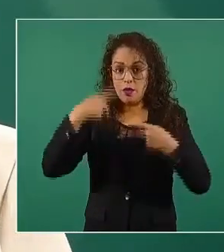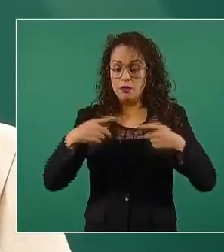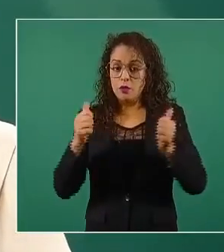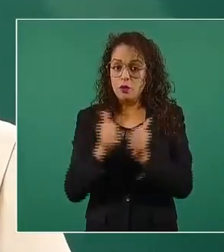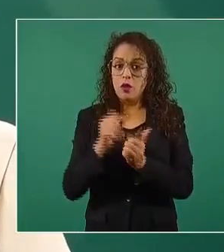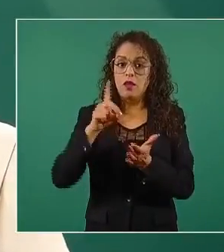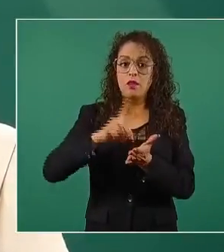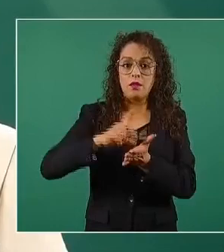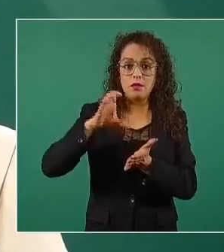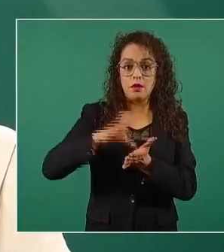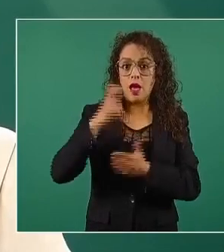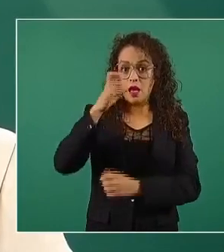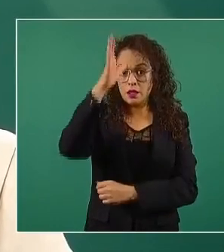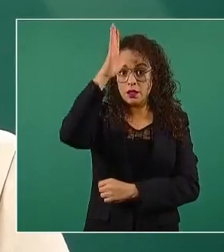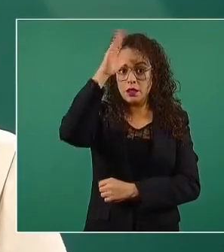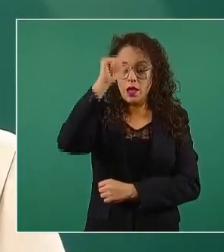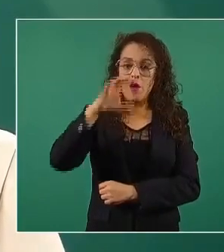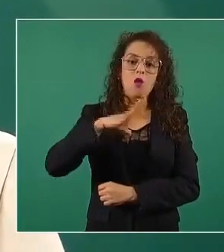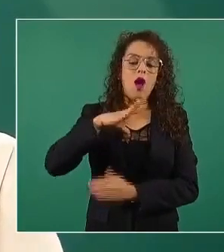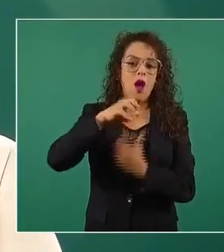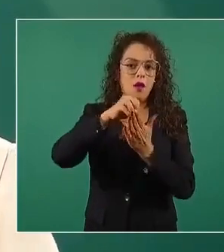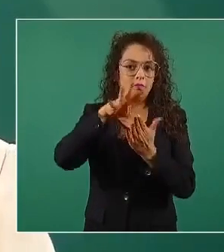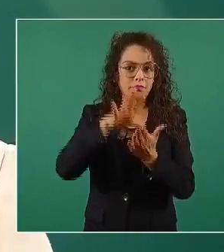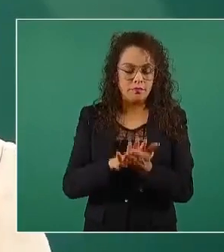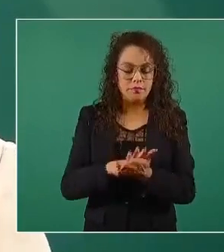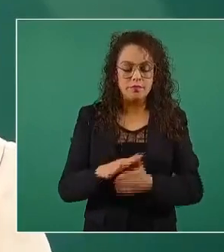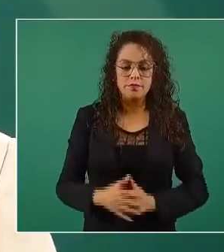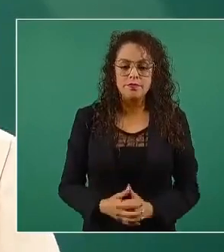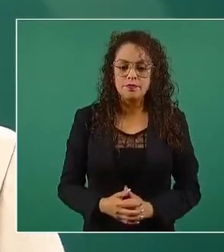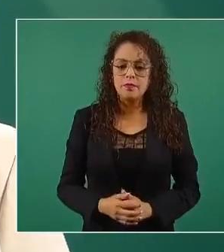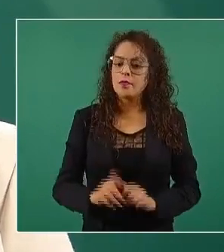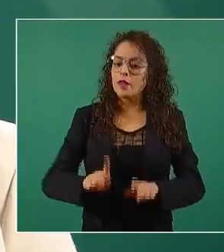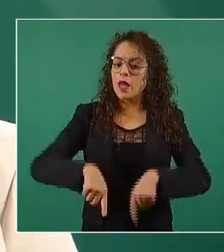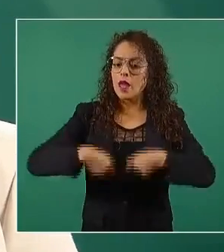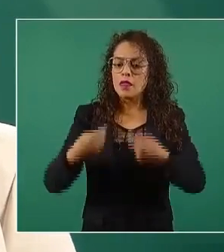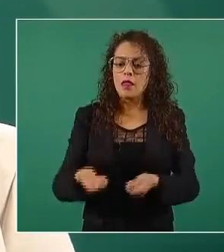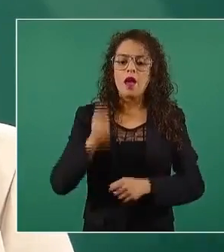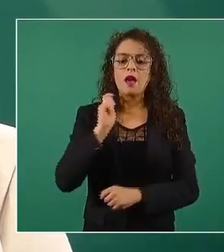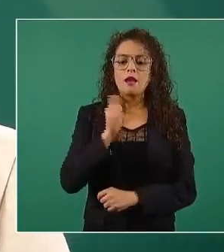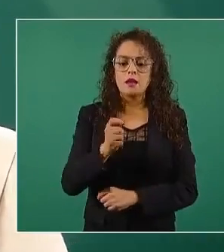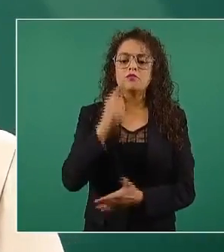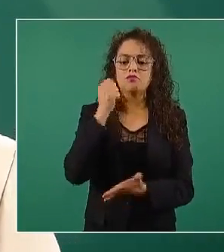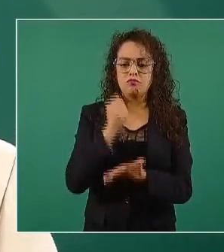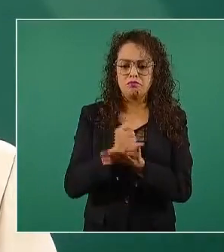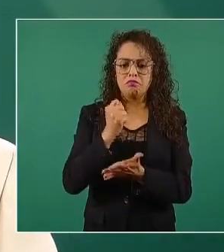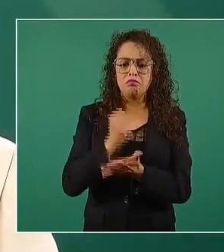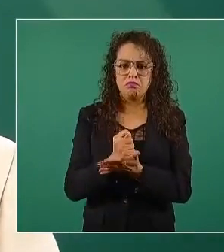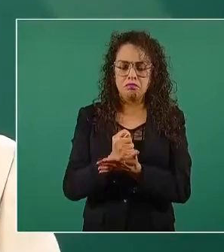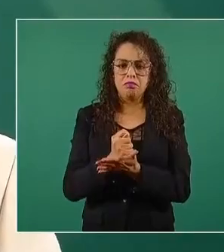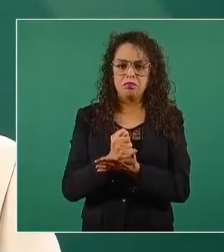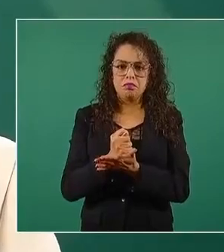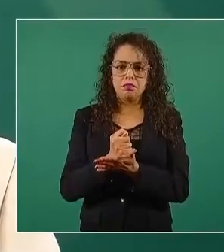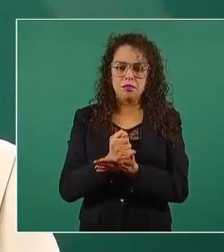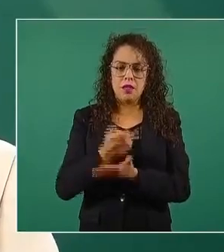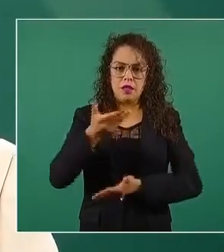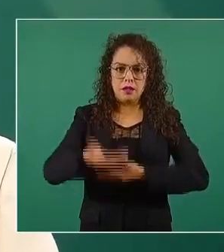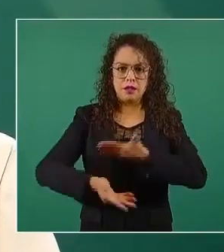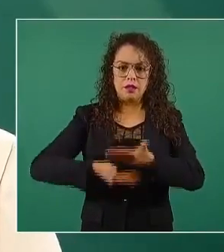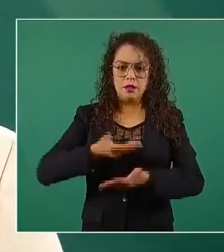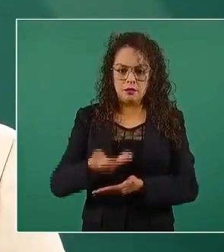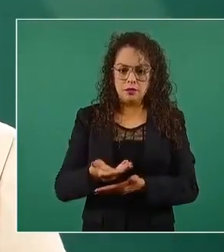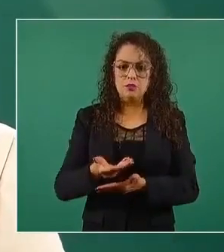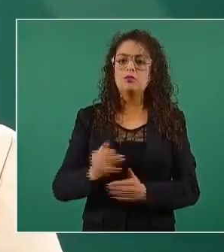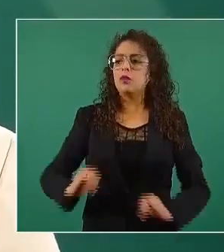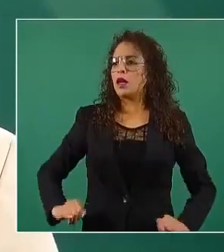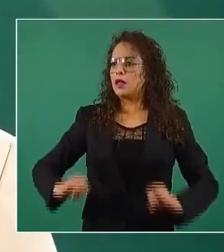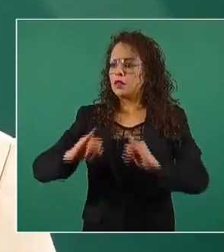Discapacidad. Se trata de otorgar servicios de rehabilitación a través de instituciones públicas o